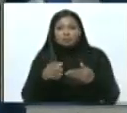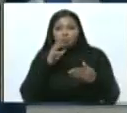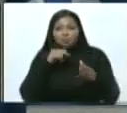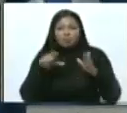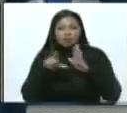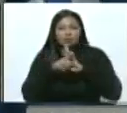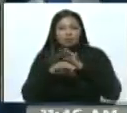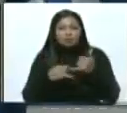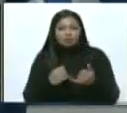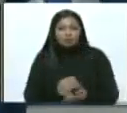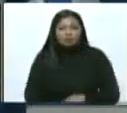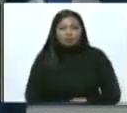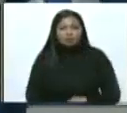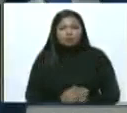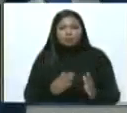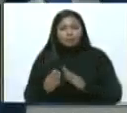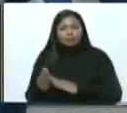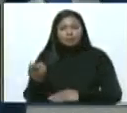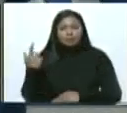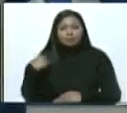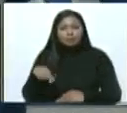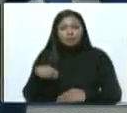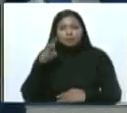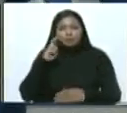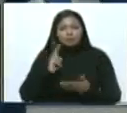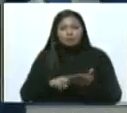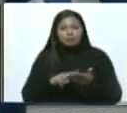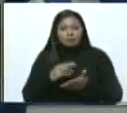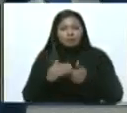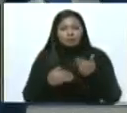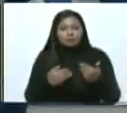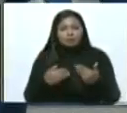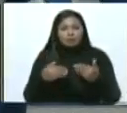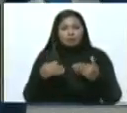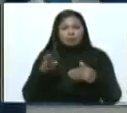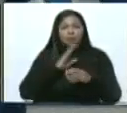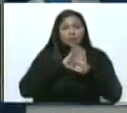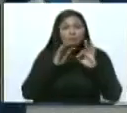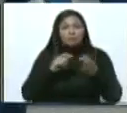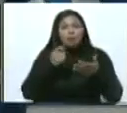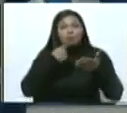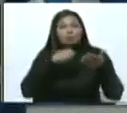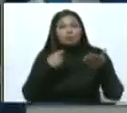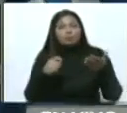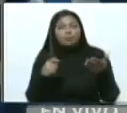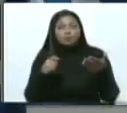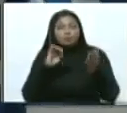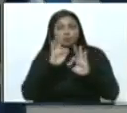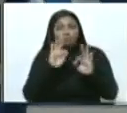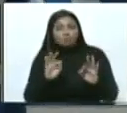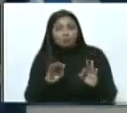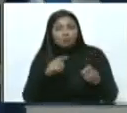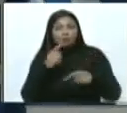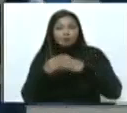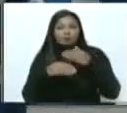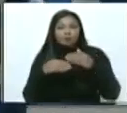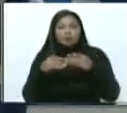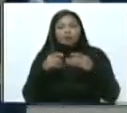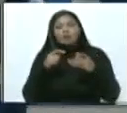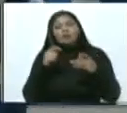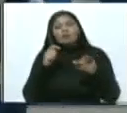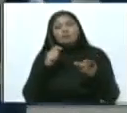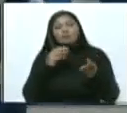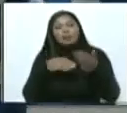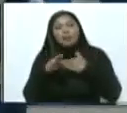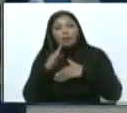legalmente, aparte de tener la verdad, el contrato para ese traslado de cuerpo, es, debe